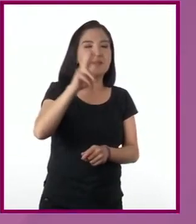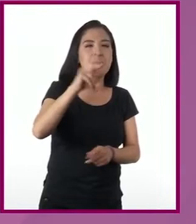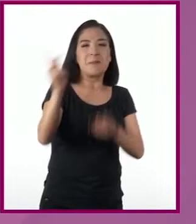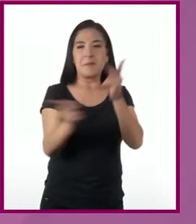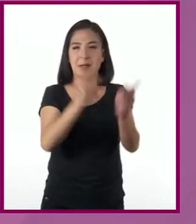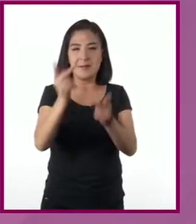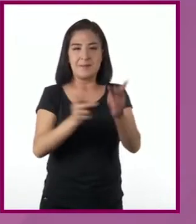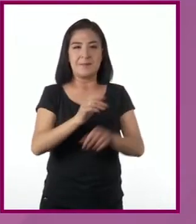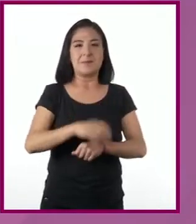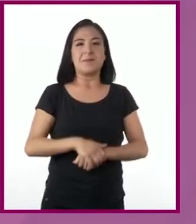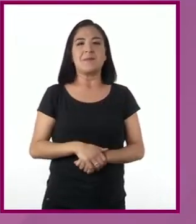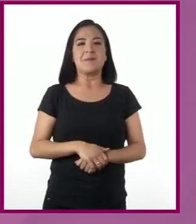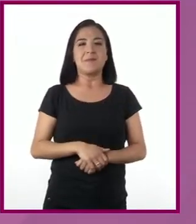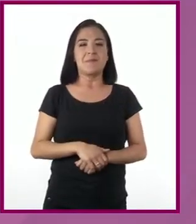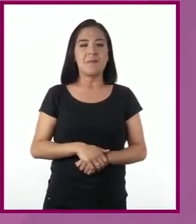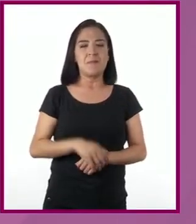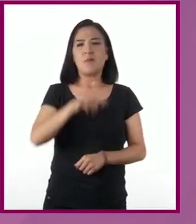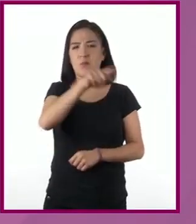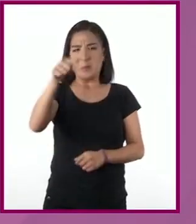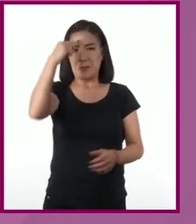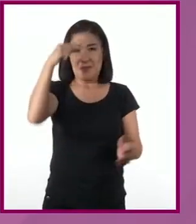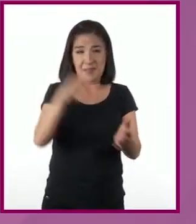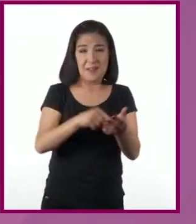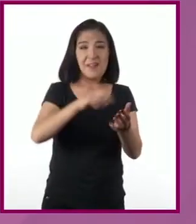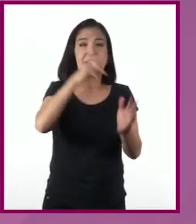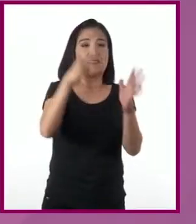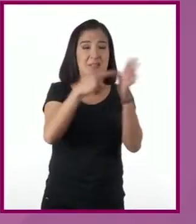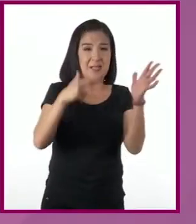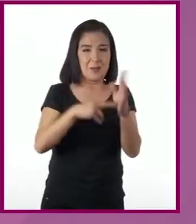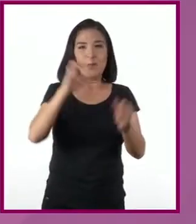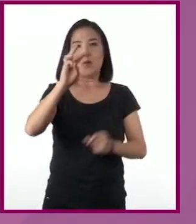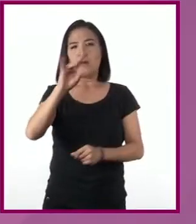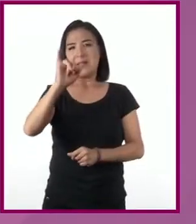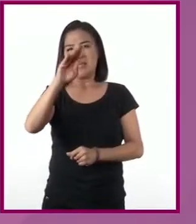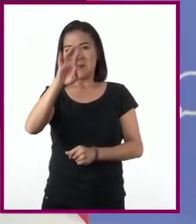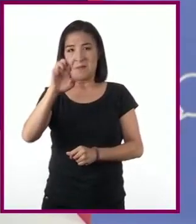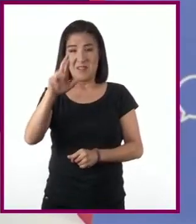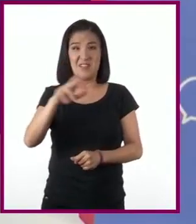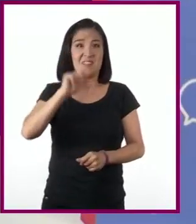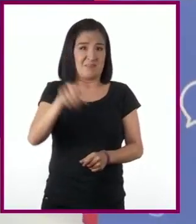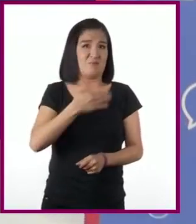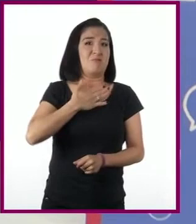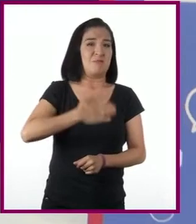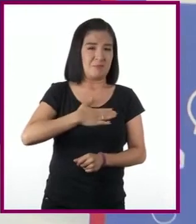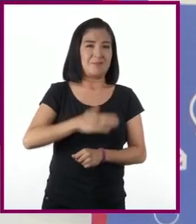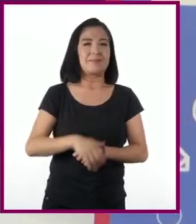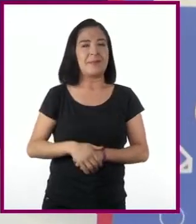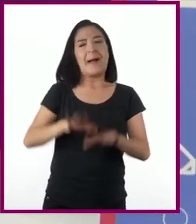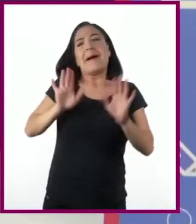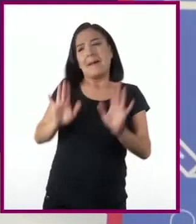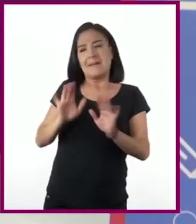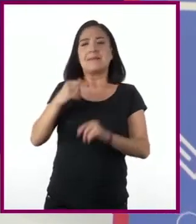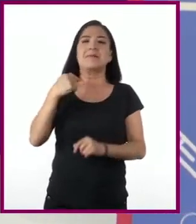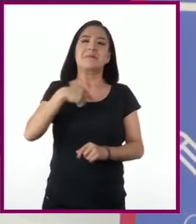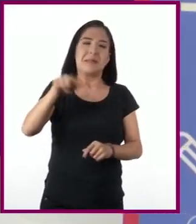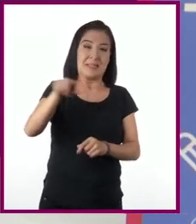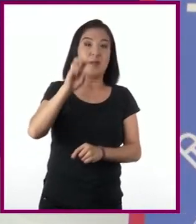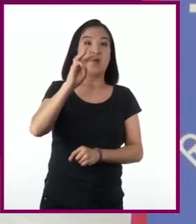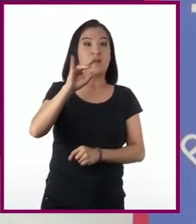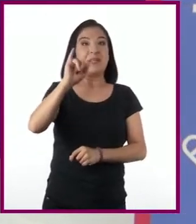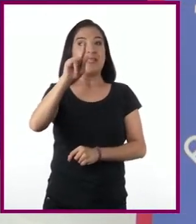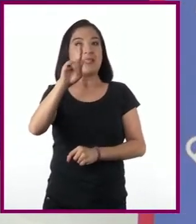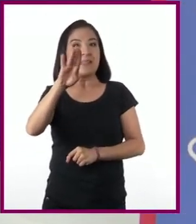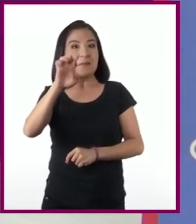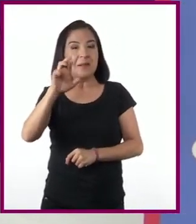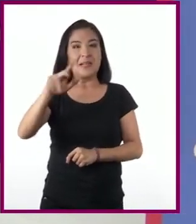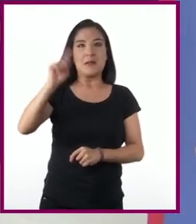preguntas. ¿Crees que las reglas impuestas a Gulliver son justas? Bueno, si tomamos en cuenta que Gulliver era muy